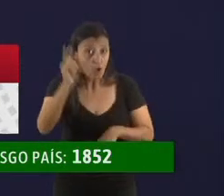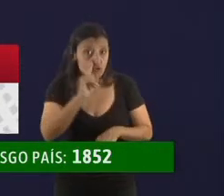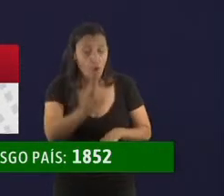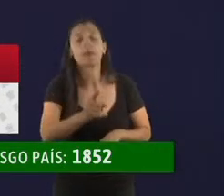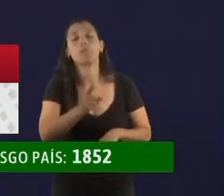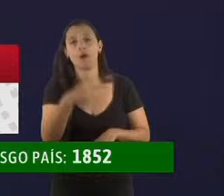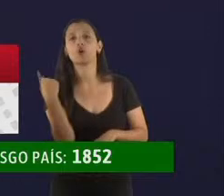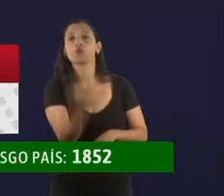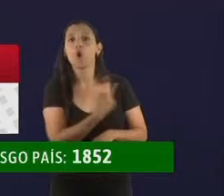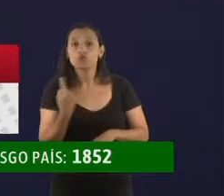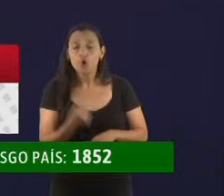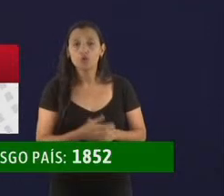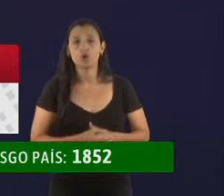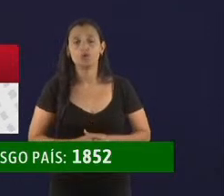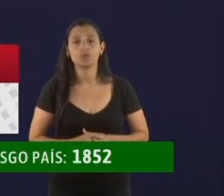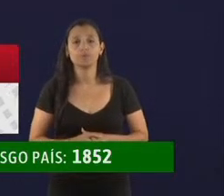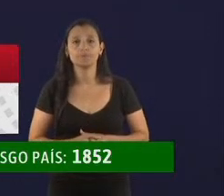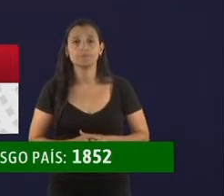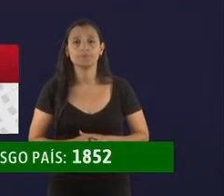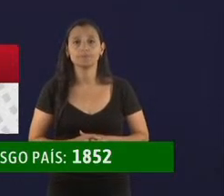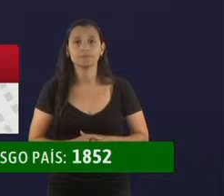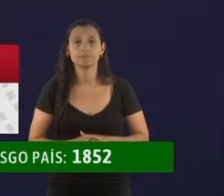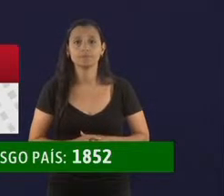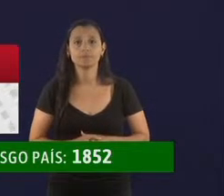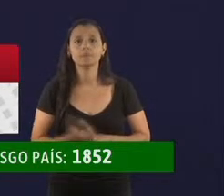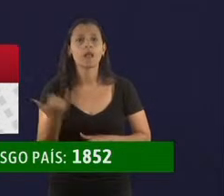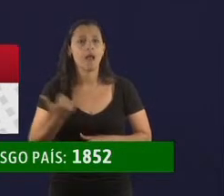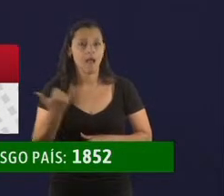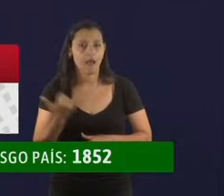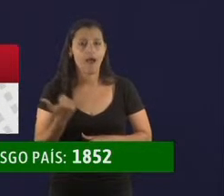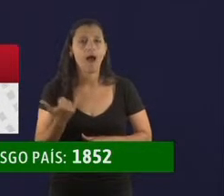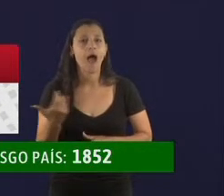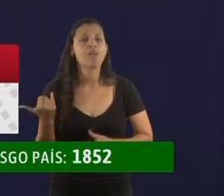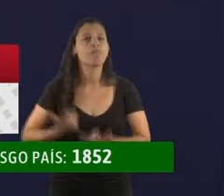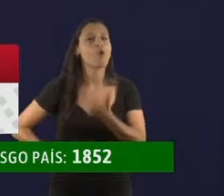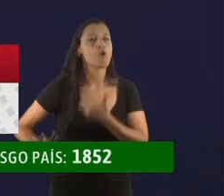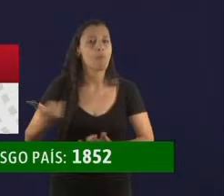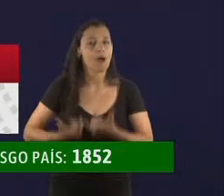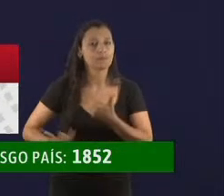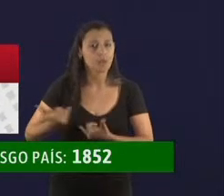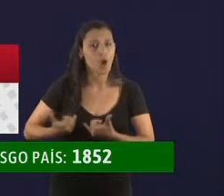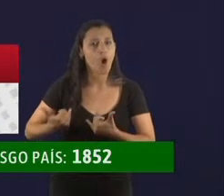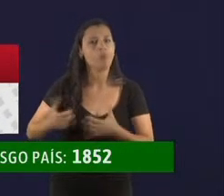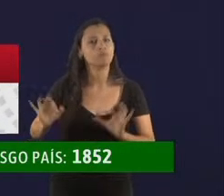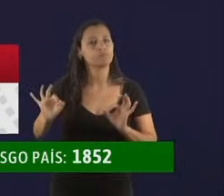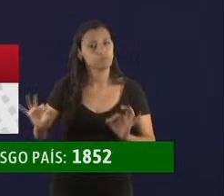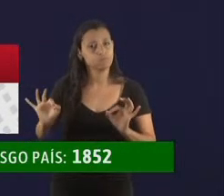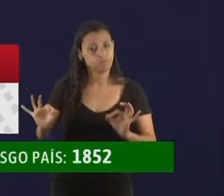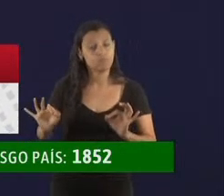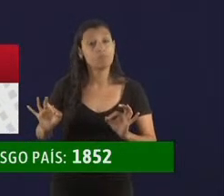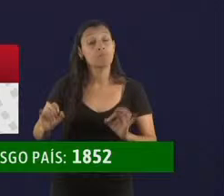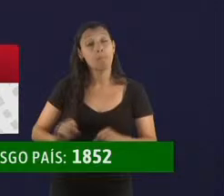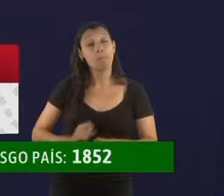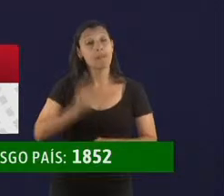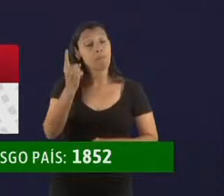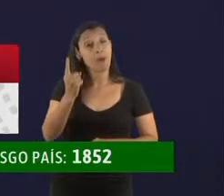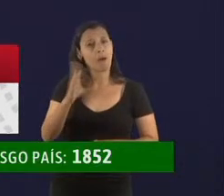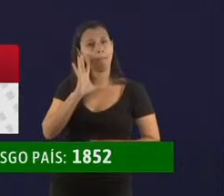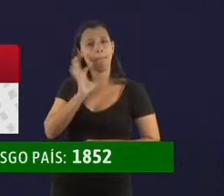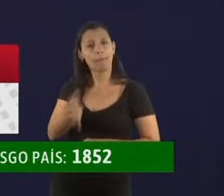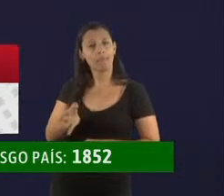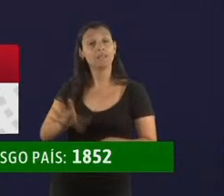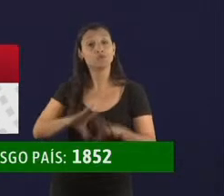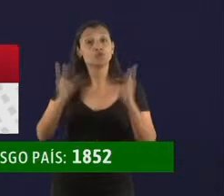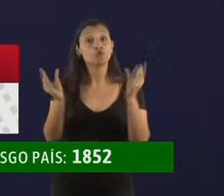bueno nosotros Por supuesto que tenemos el dato el dato en bruto y el primer análisis que de las